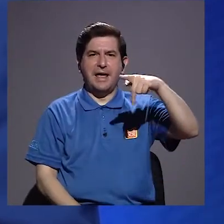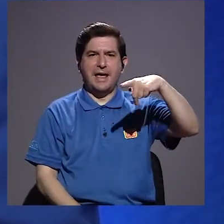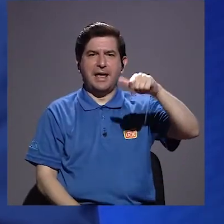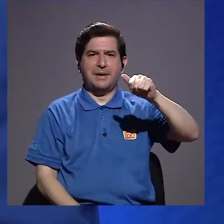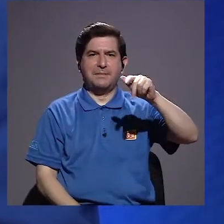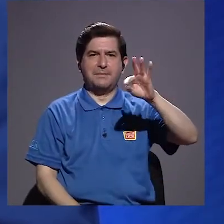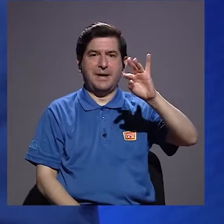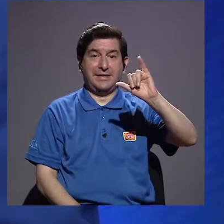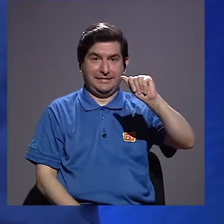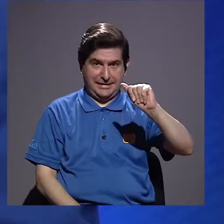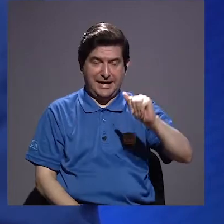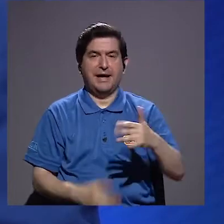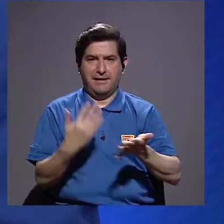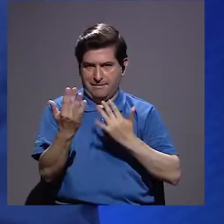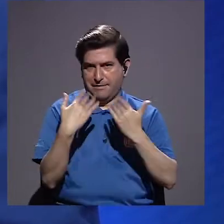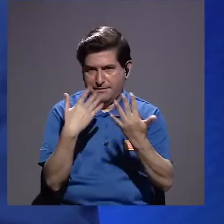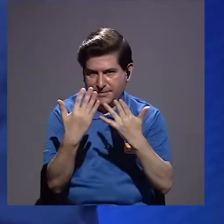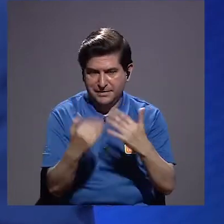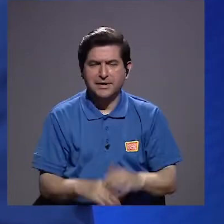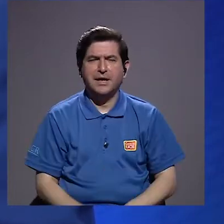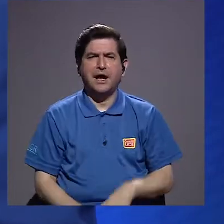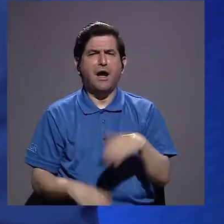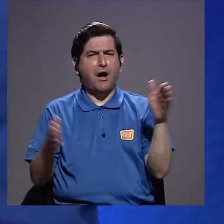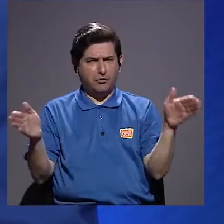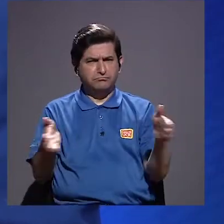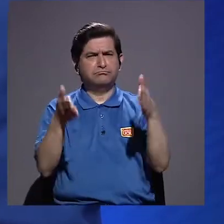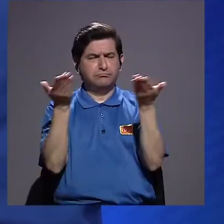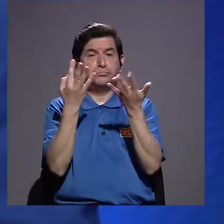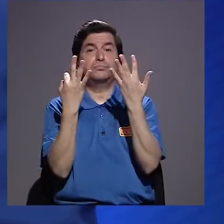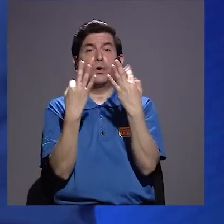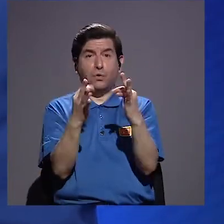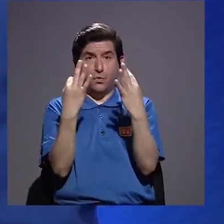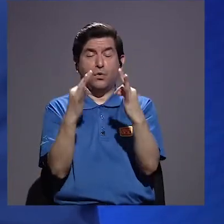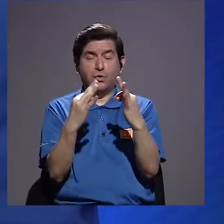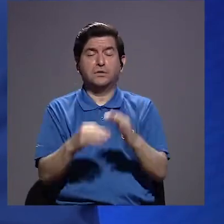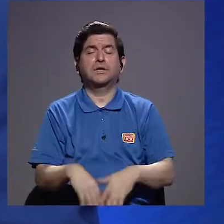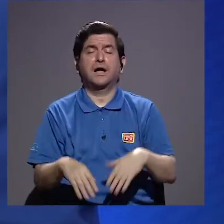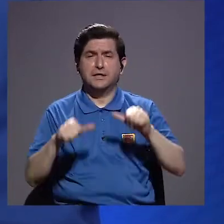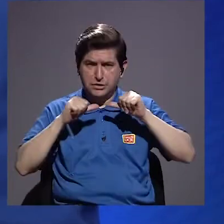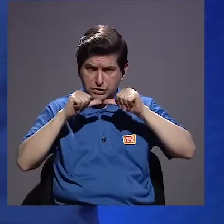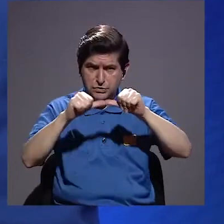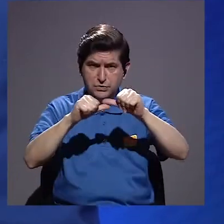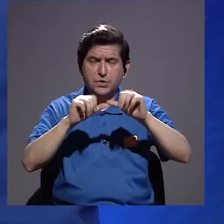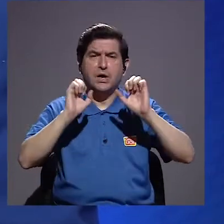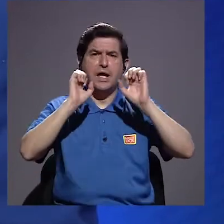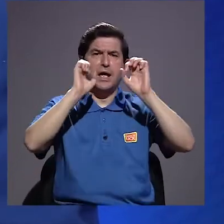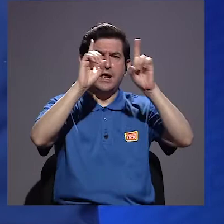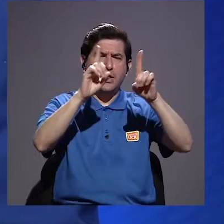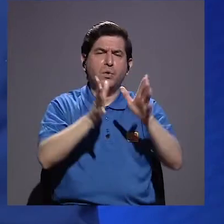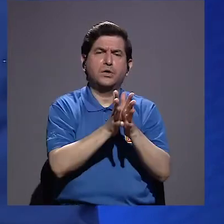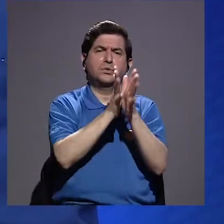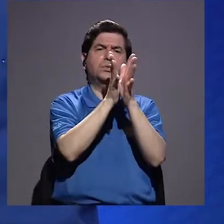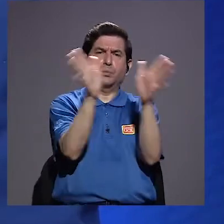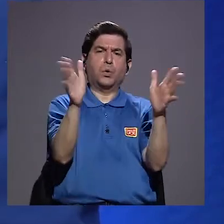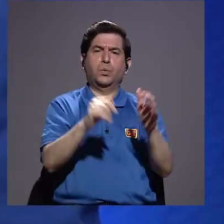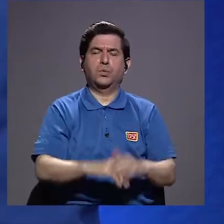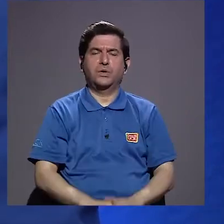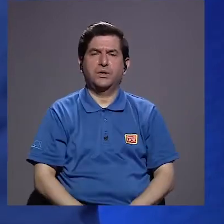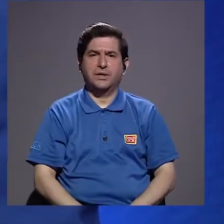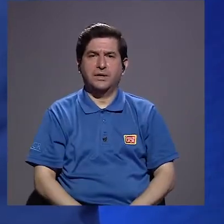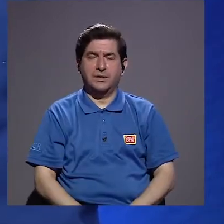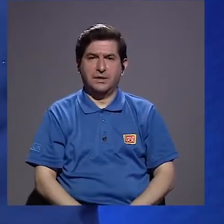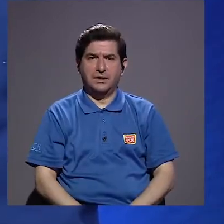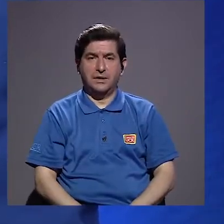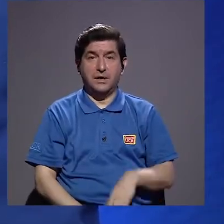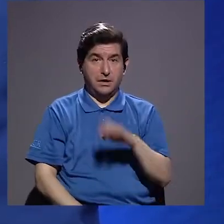las características que fomentó o que pretende fomentar todavía la educación pública, en